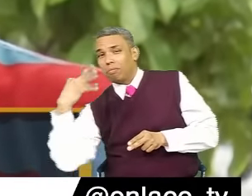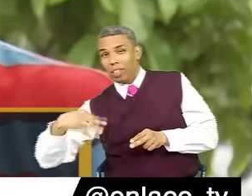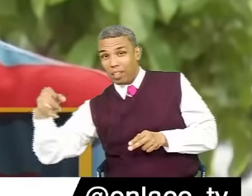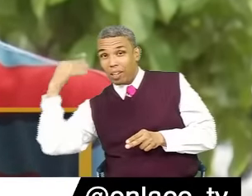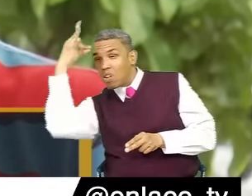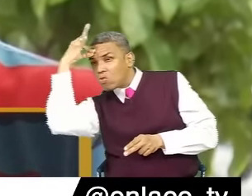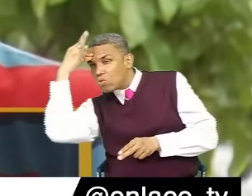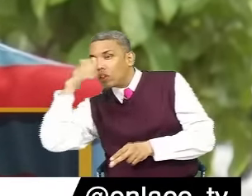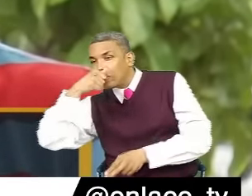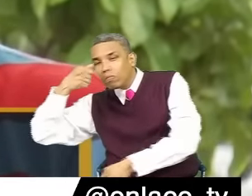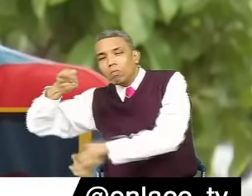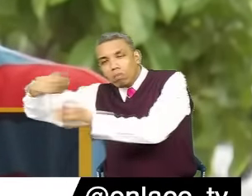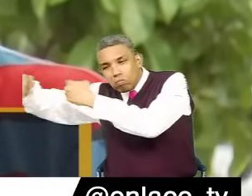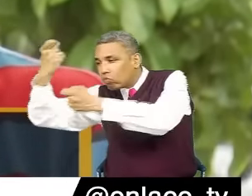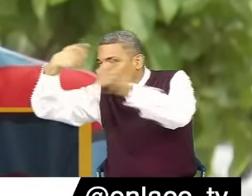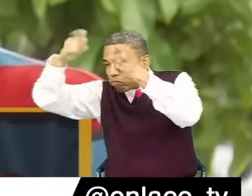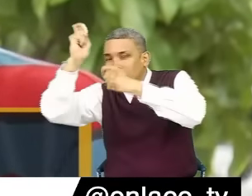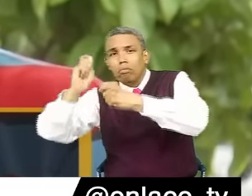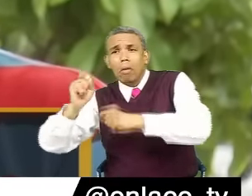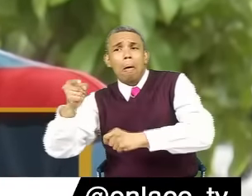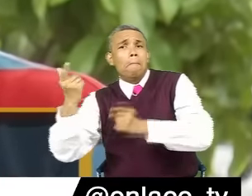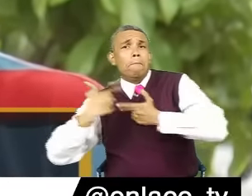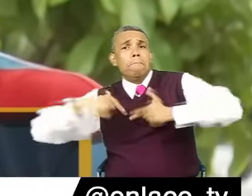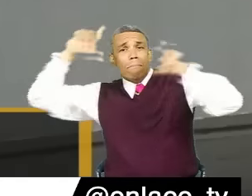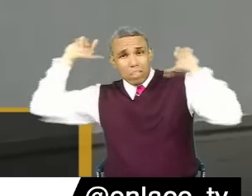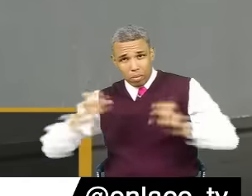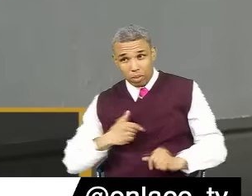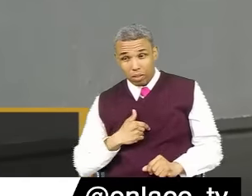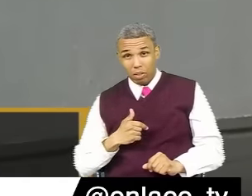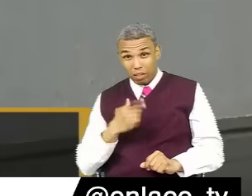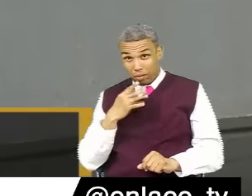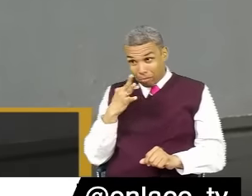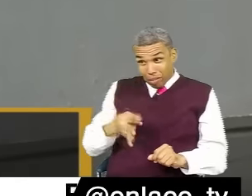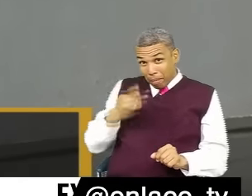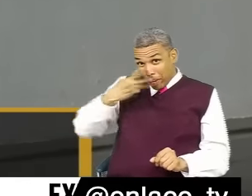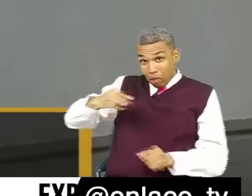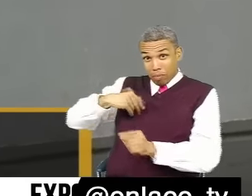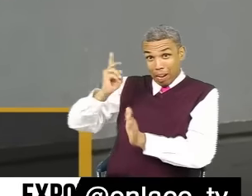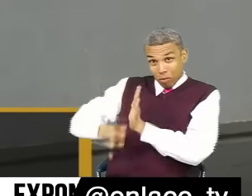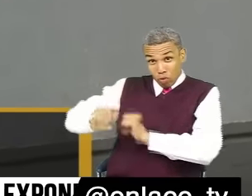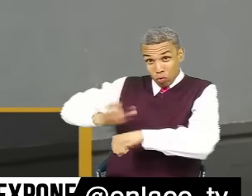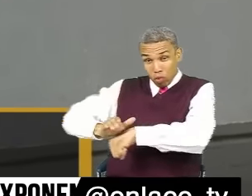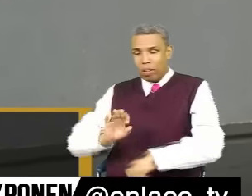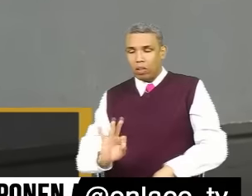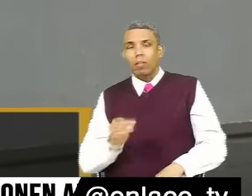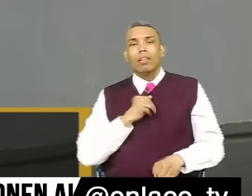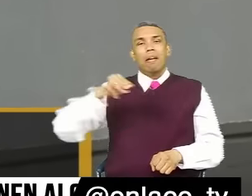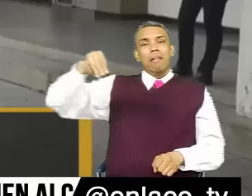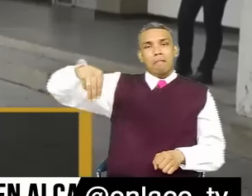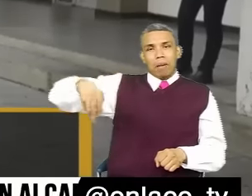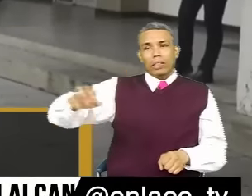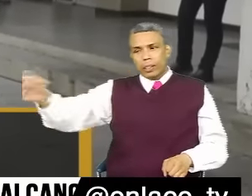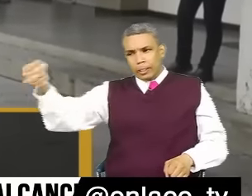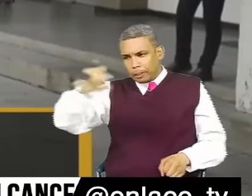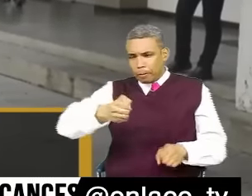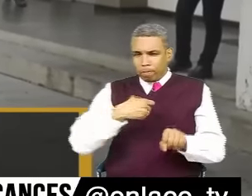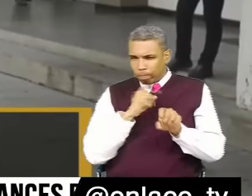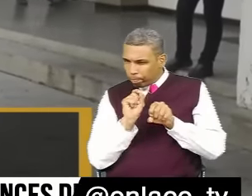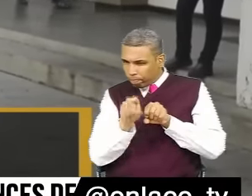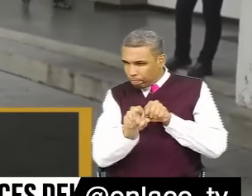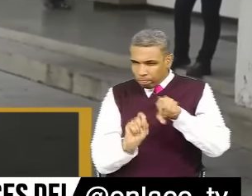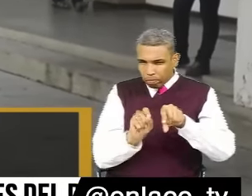y está a las goteras de nuestras casas. Este martes se cumple audiencia en el Palacio de Justicia, donde al joven se le acusa de homicidio